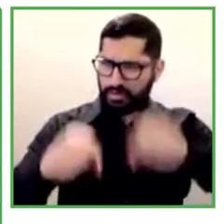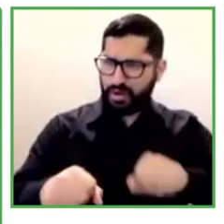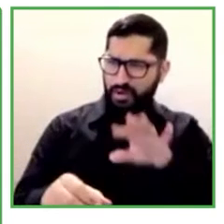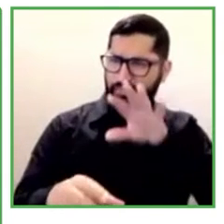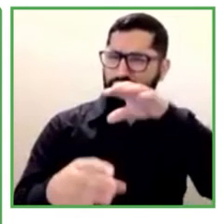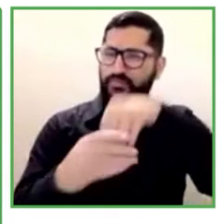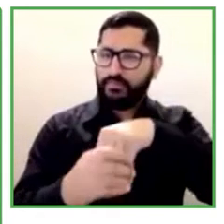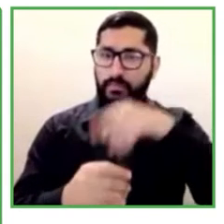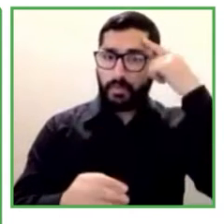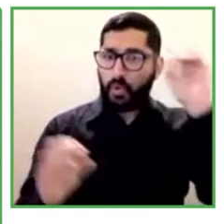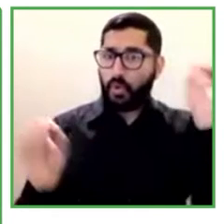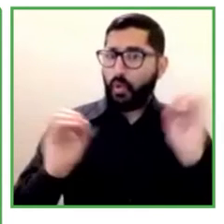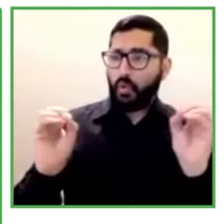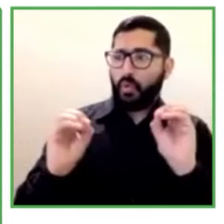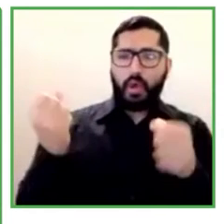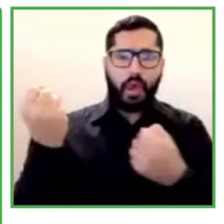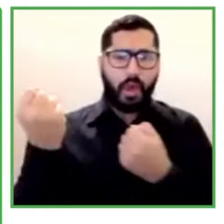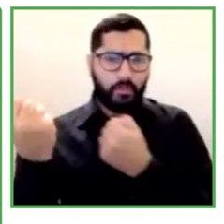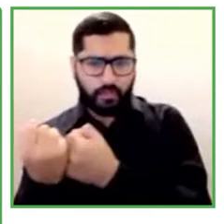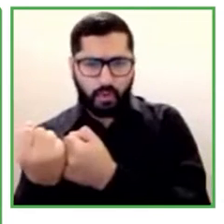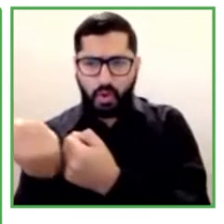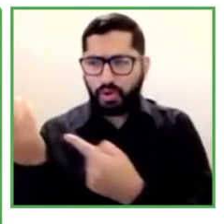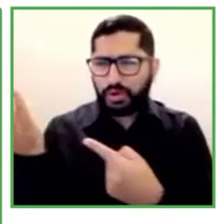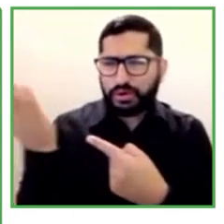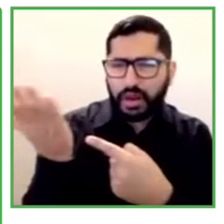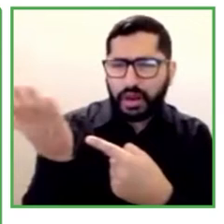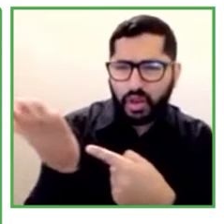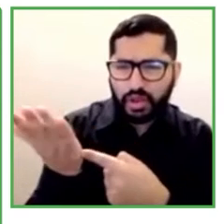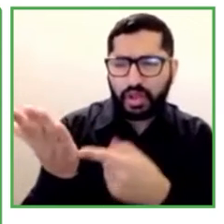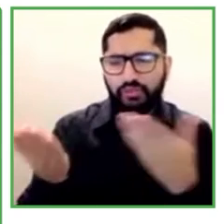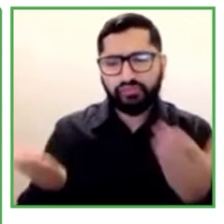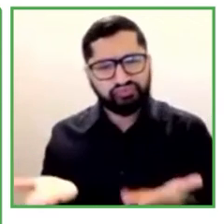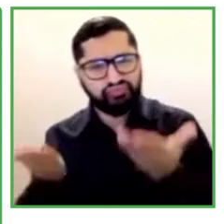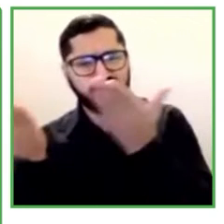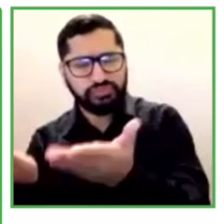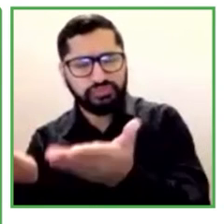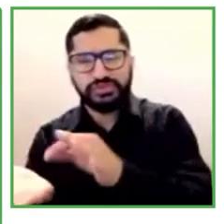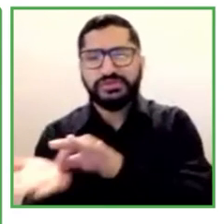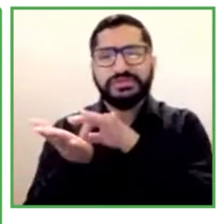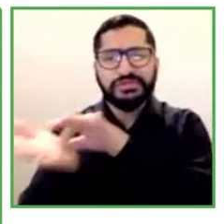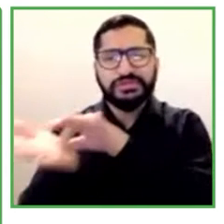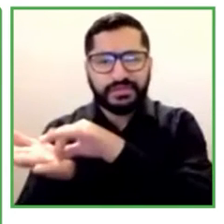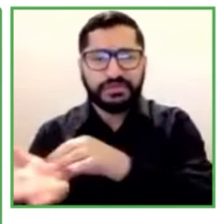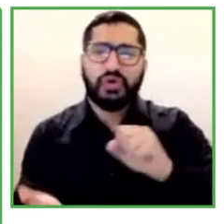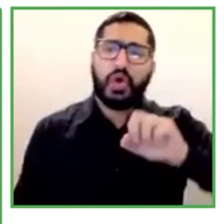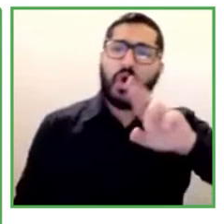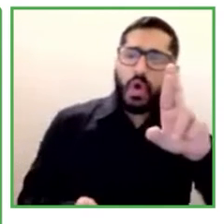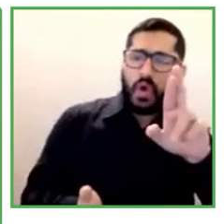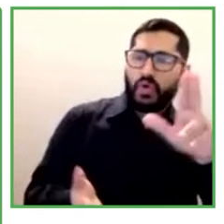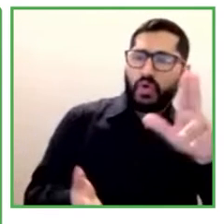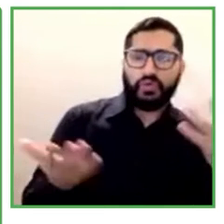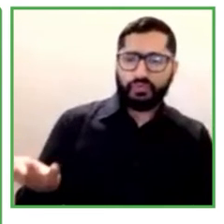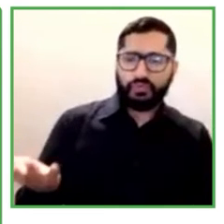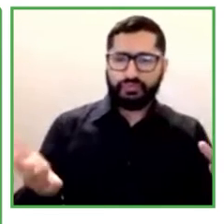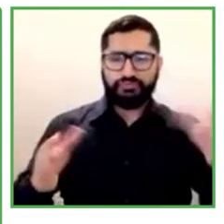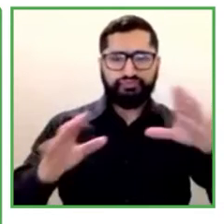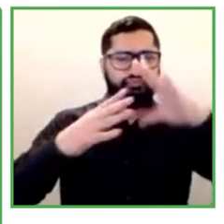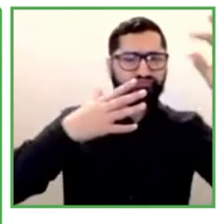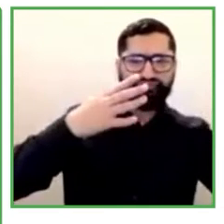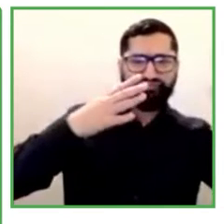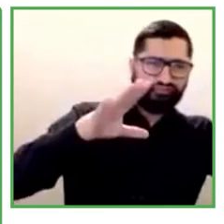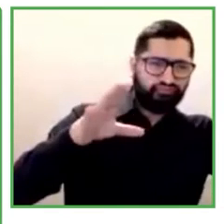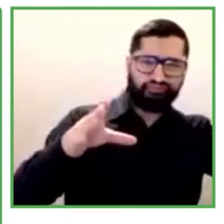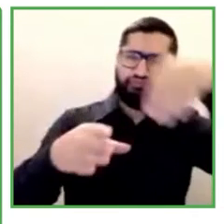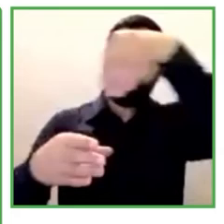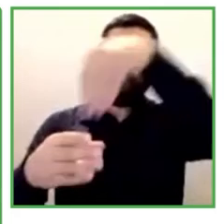por tecnologías que los asistan o si no están incluidos en los procesos de toma de decisiones, esto no va a